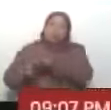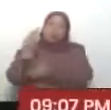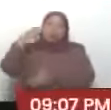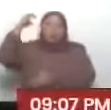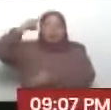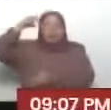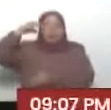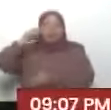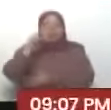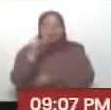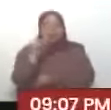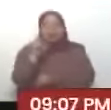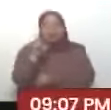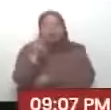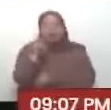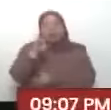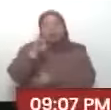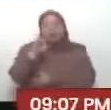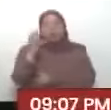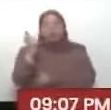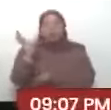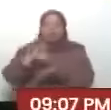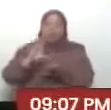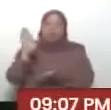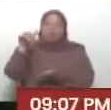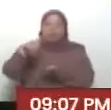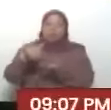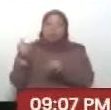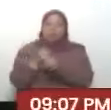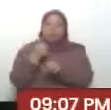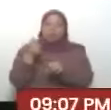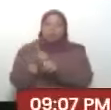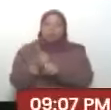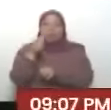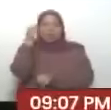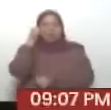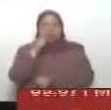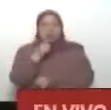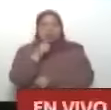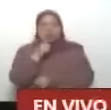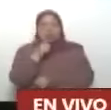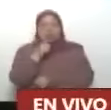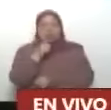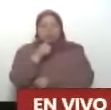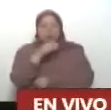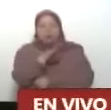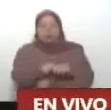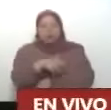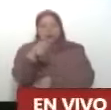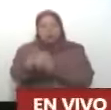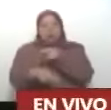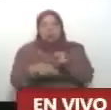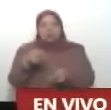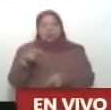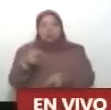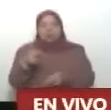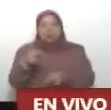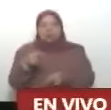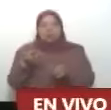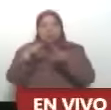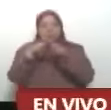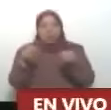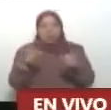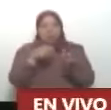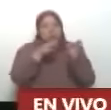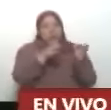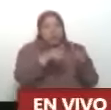maestro Abreu, todos de Caracas y Miranda tomaron el sábado. Todas las estaciones del metro, de así todas mismo.